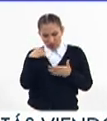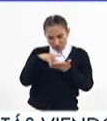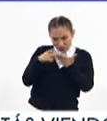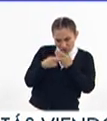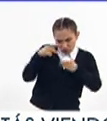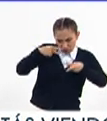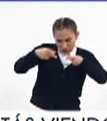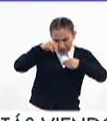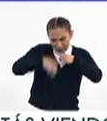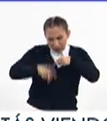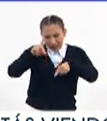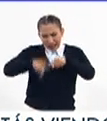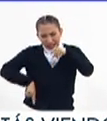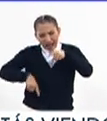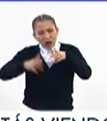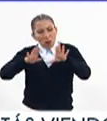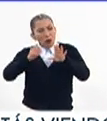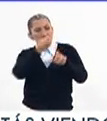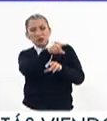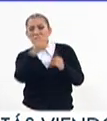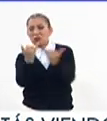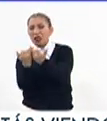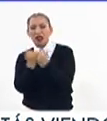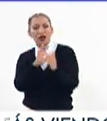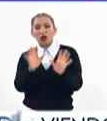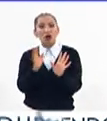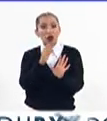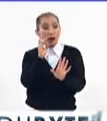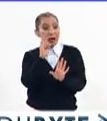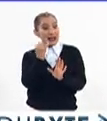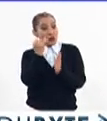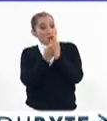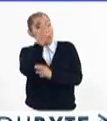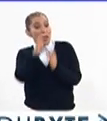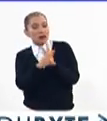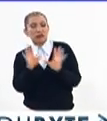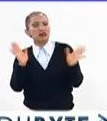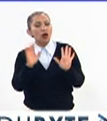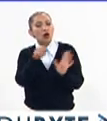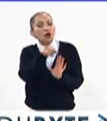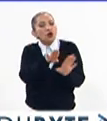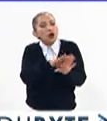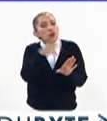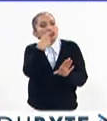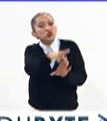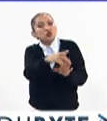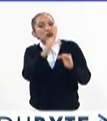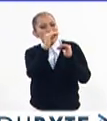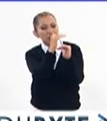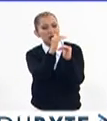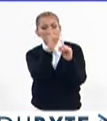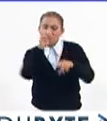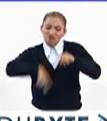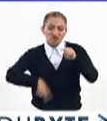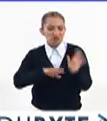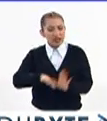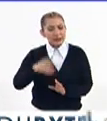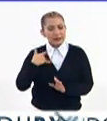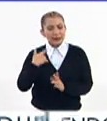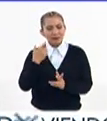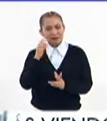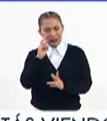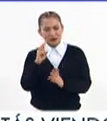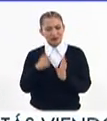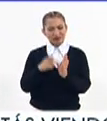esquema. Y a veces romper el esquema creemos que inventa algo que nunca se ha visto, ¿no? Sino cómo rompe sus propios límites y lo que